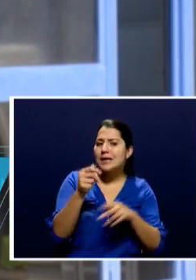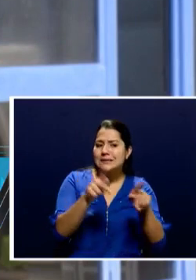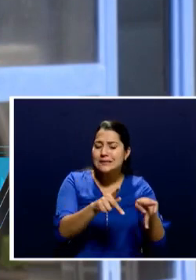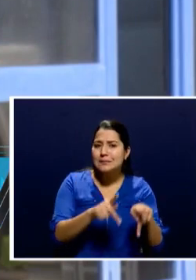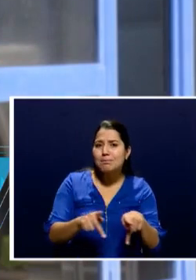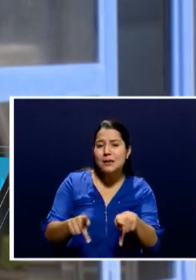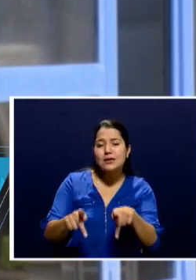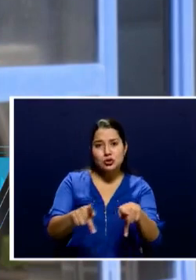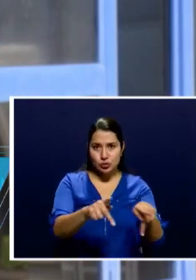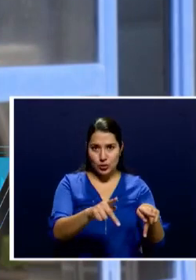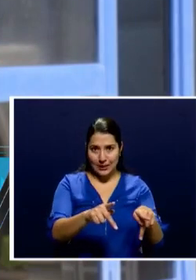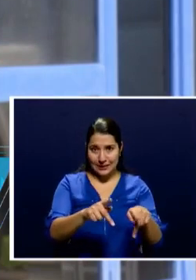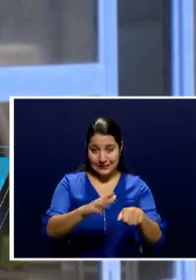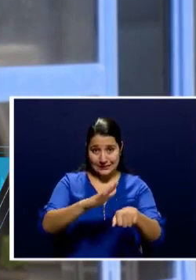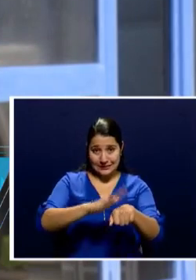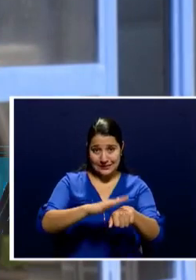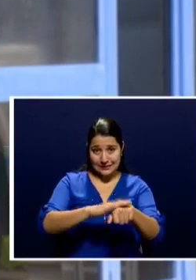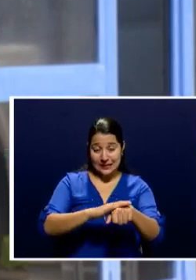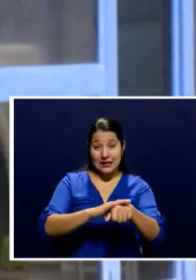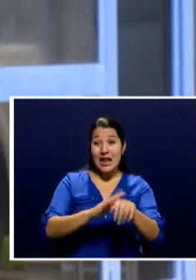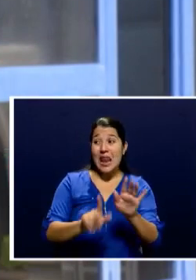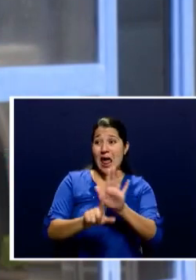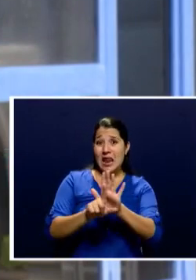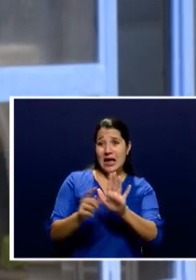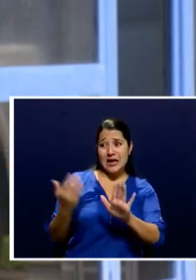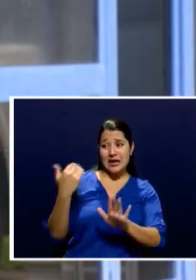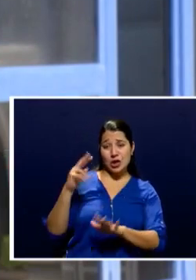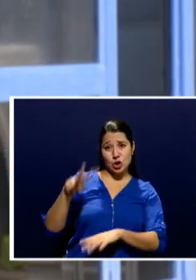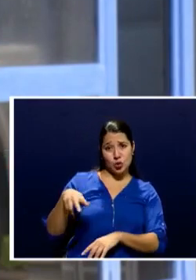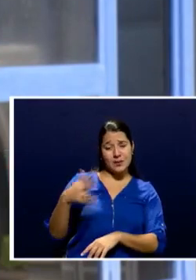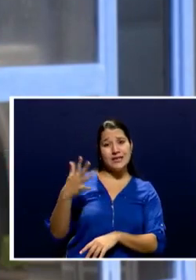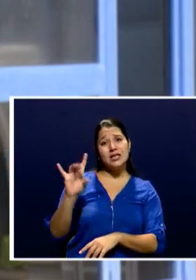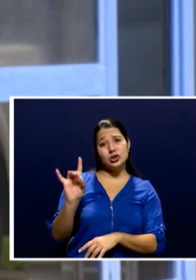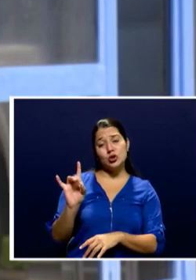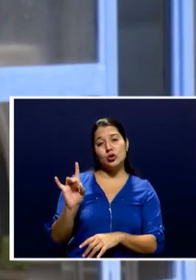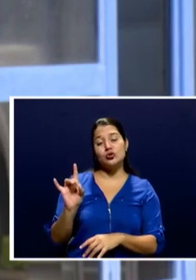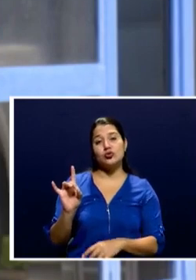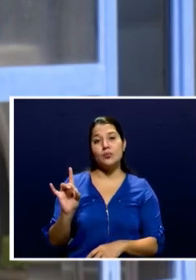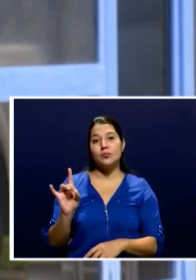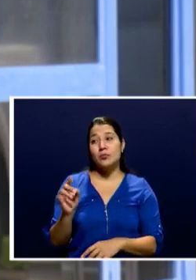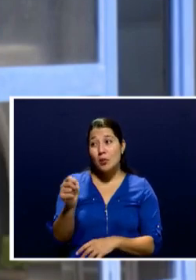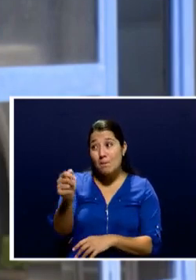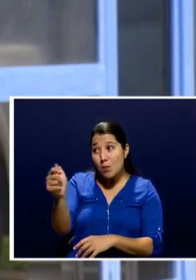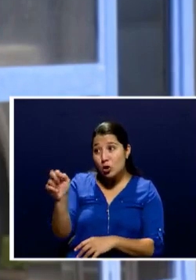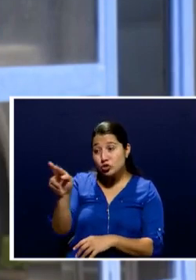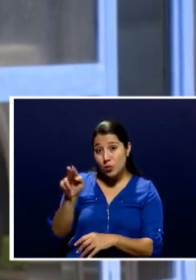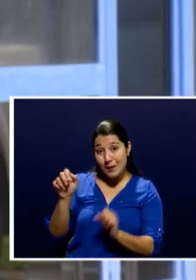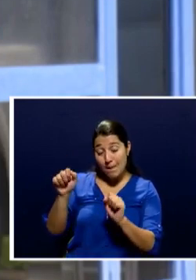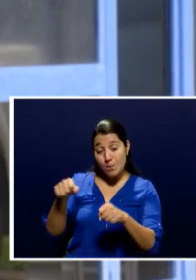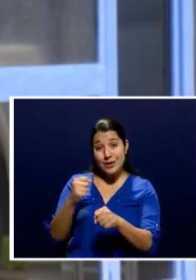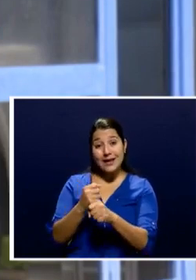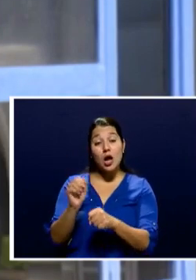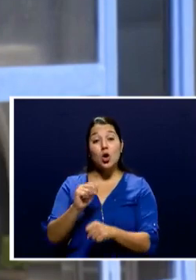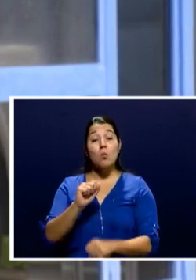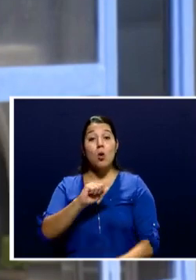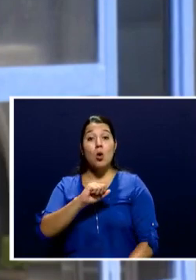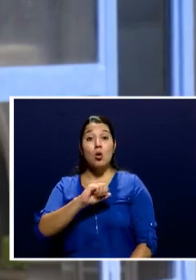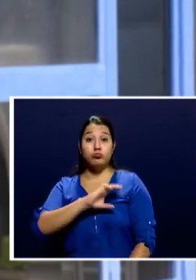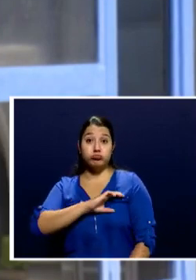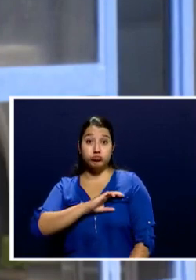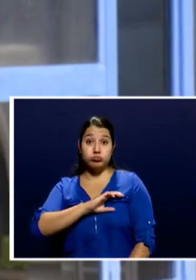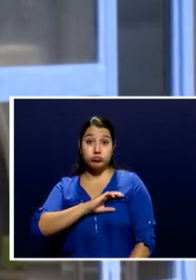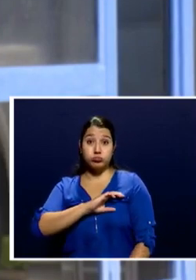la ley que se aprobó el año 2018 con código de tránsito en fuerza pública, muy pocos. Lo que estamos tratando de hacer